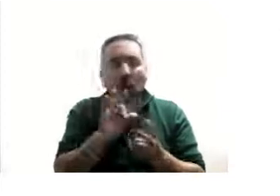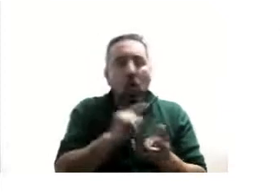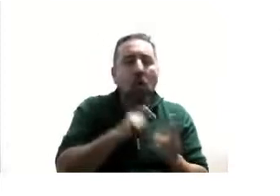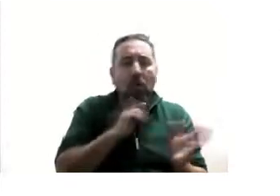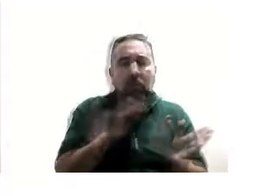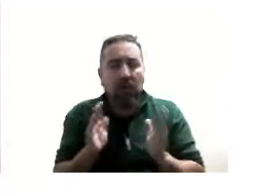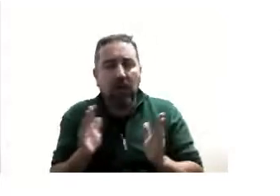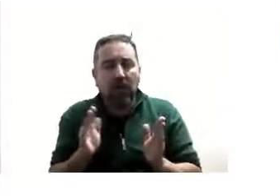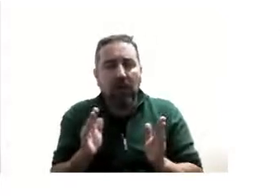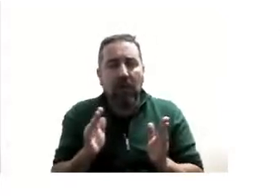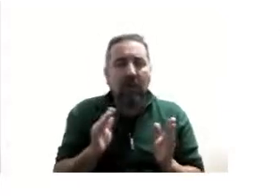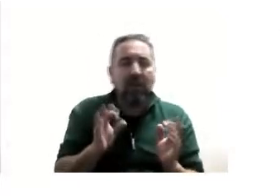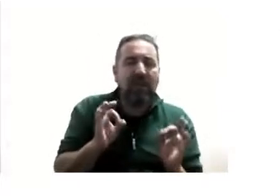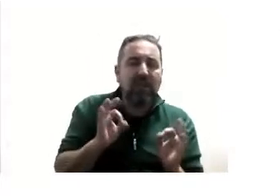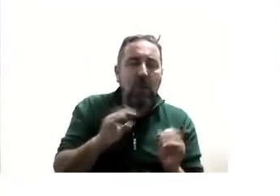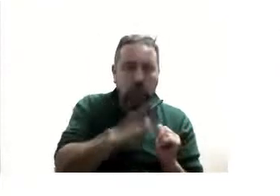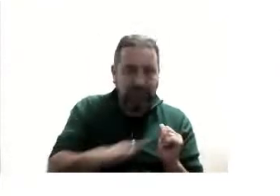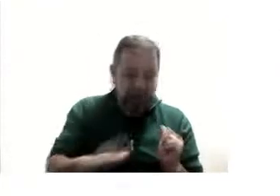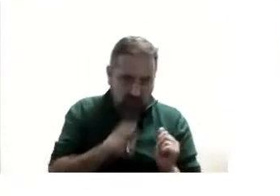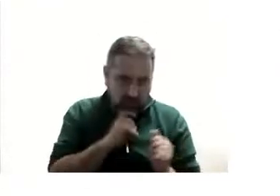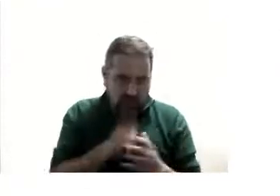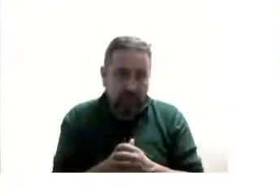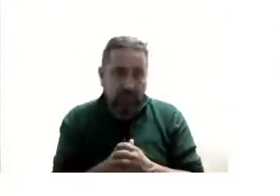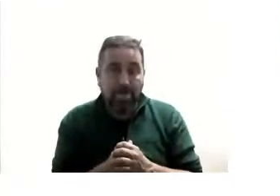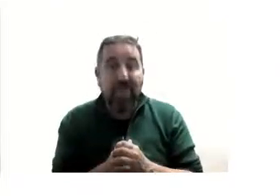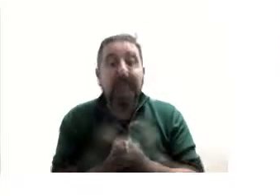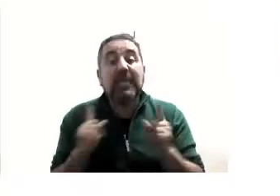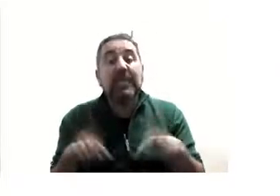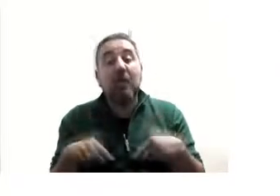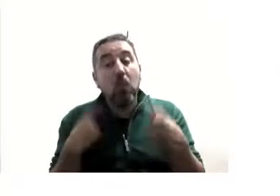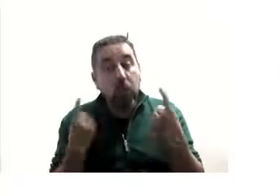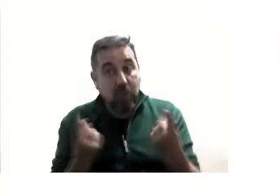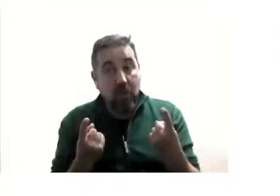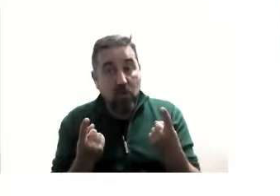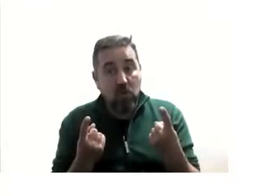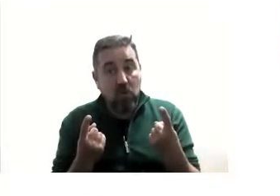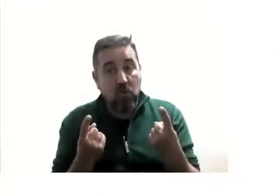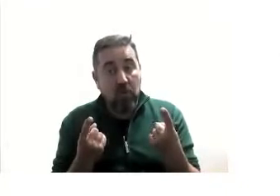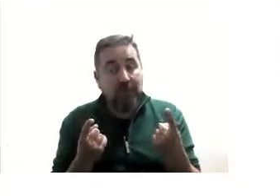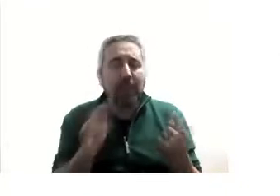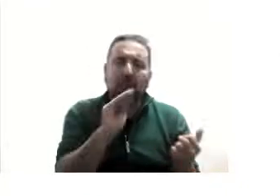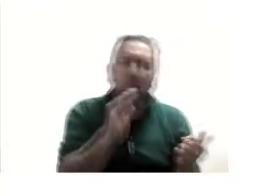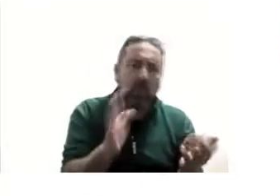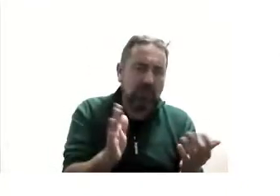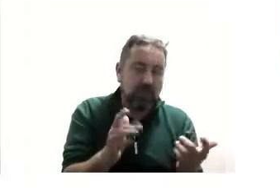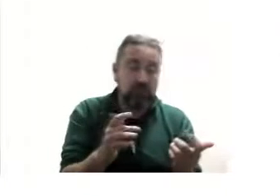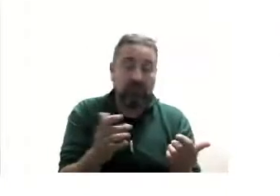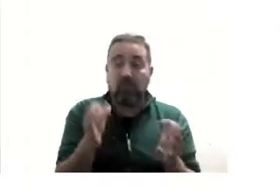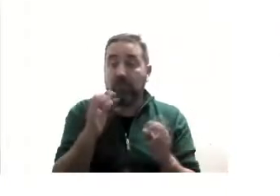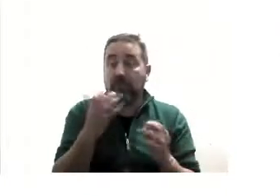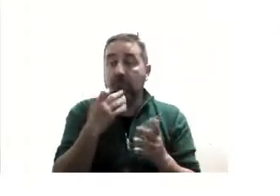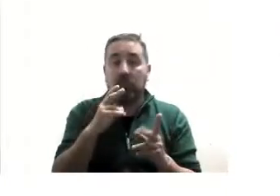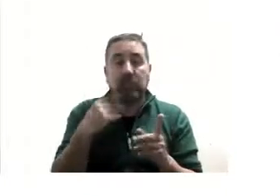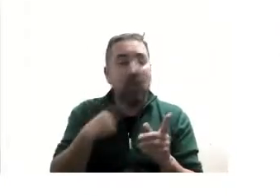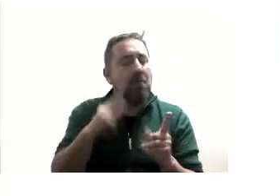caso de los niños. Y luego también preguntan si lo mismo que se ha mejorado mucho